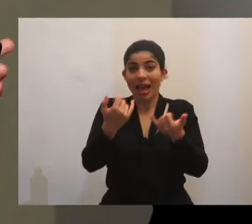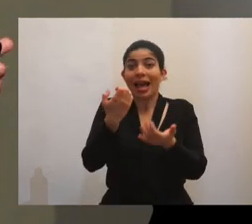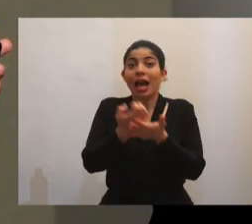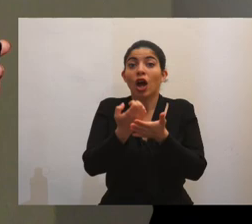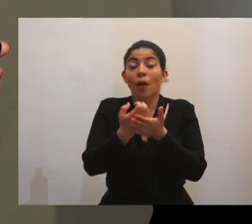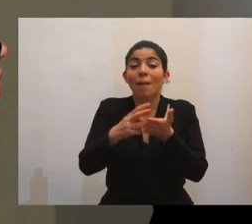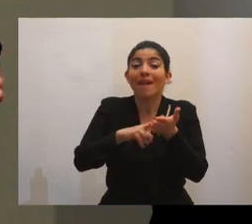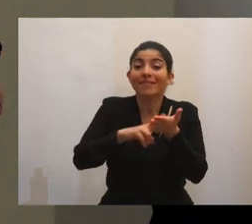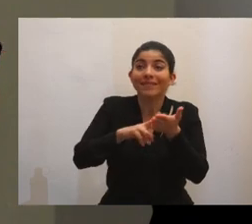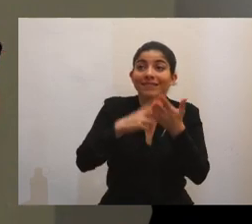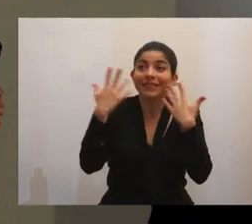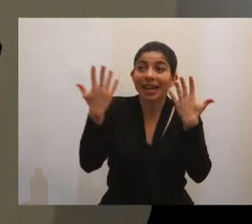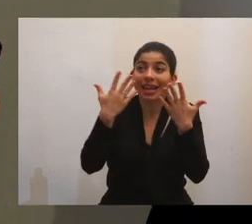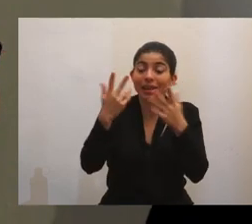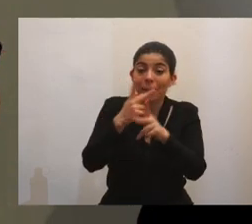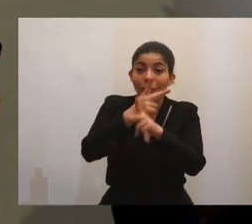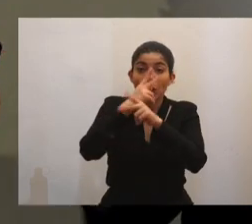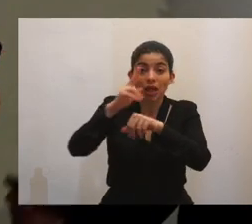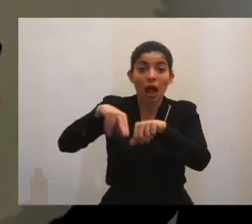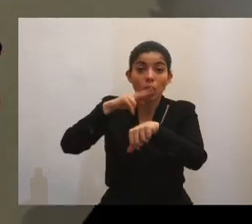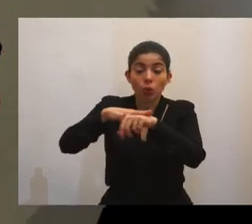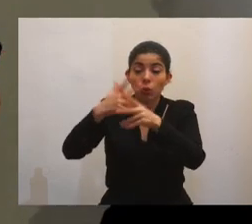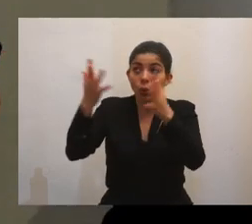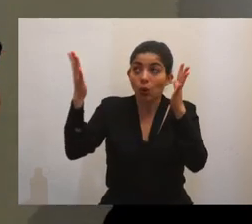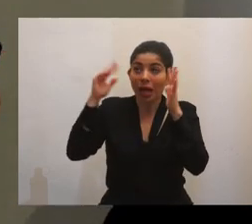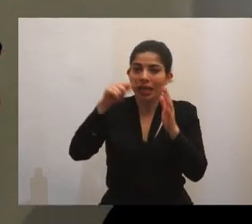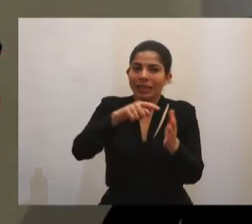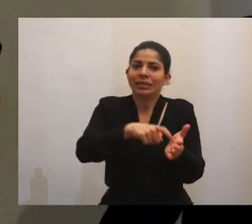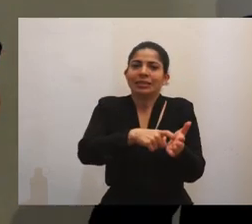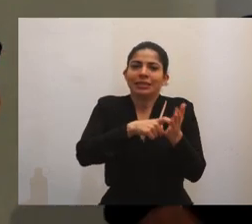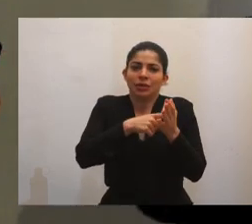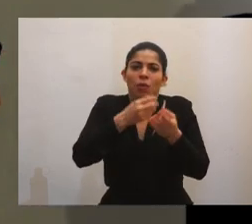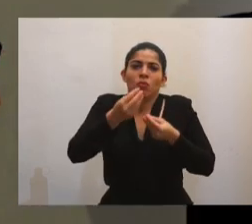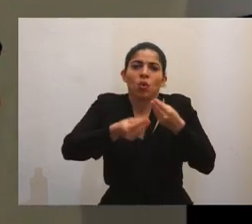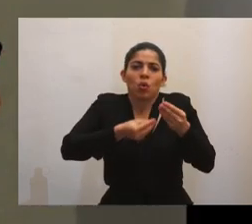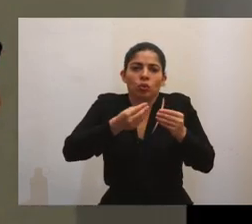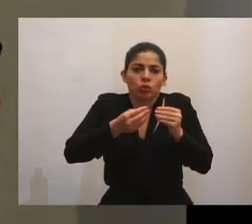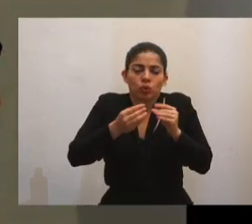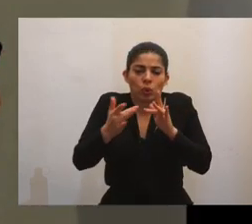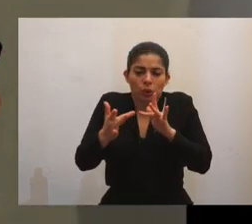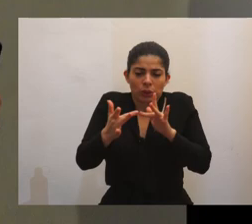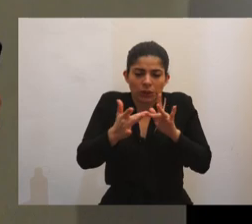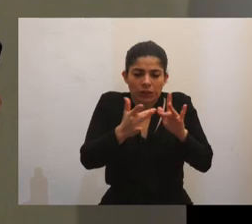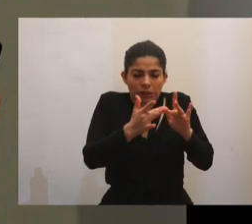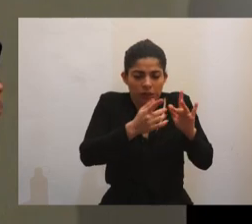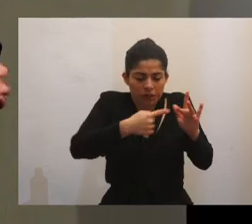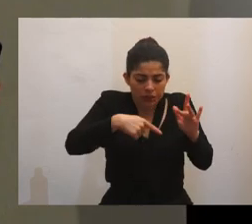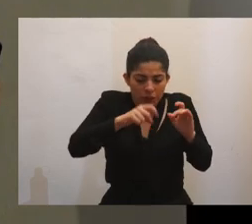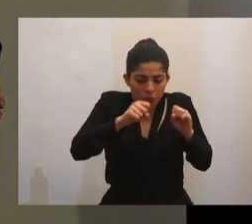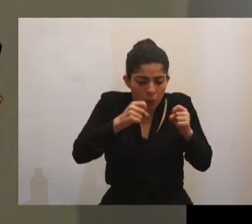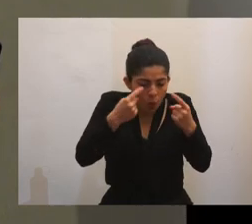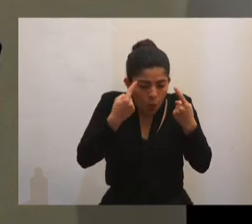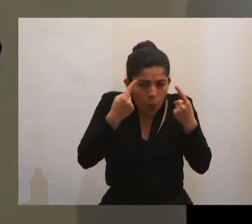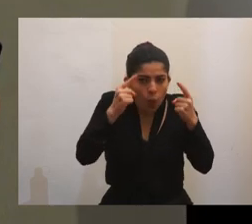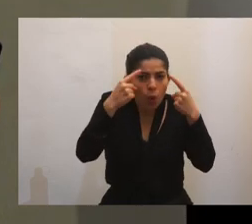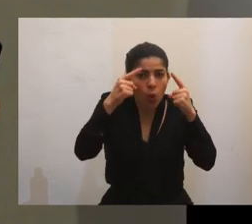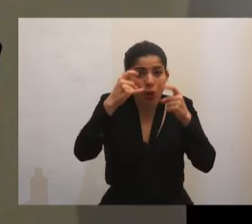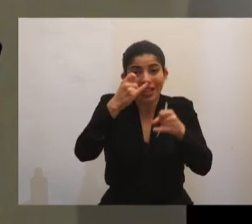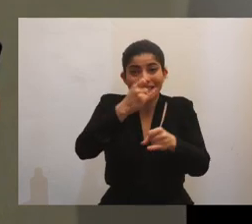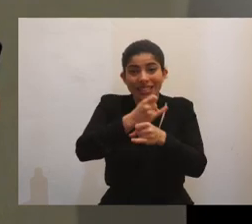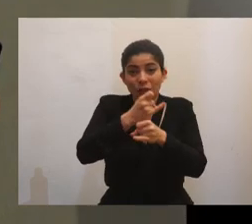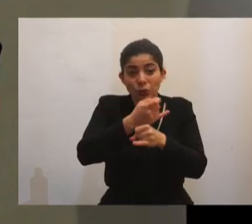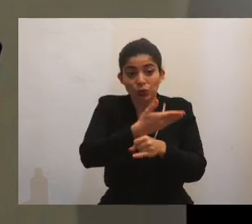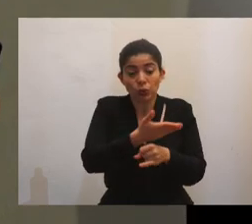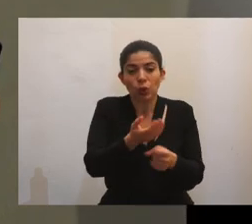o basada en naturaleza requiere de encadenamientos productivos en donde logremos diferentes